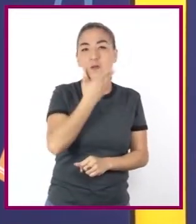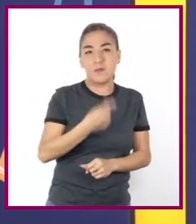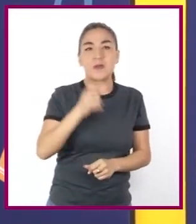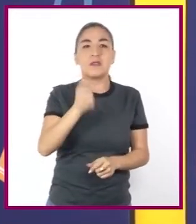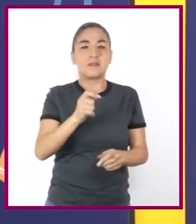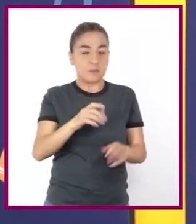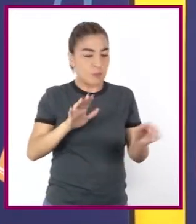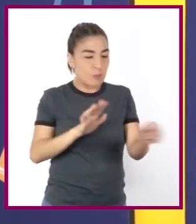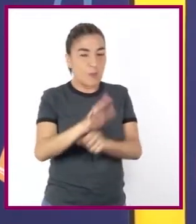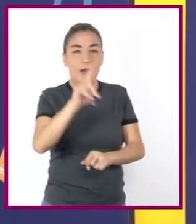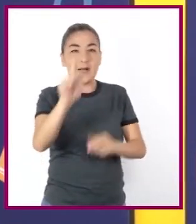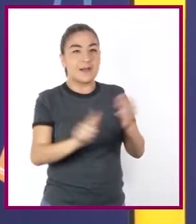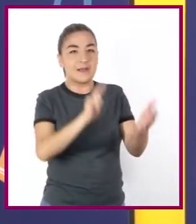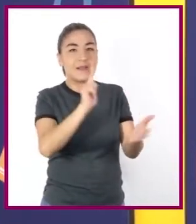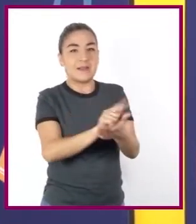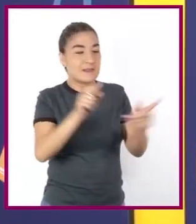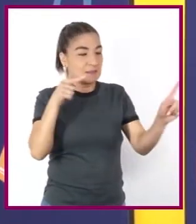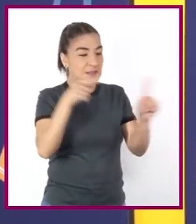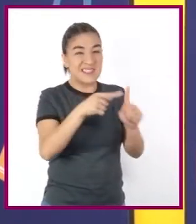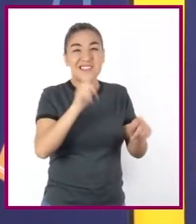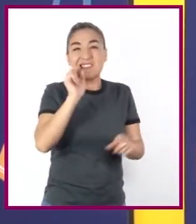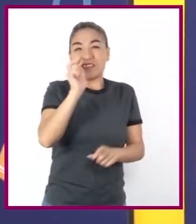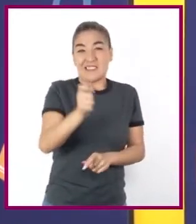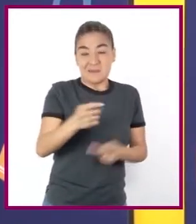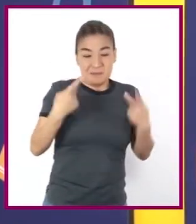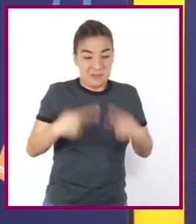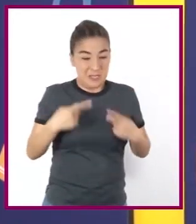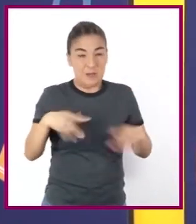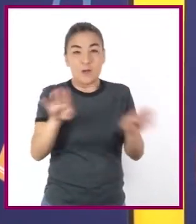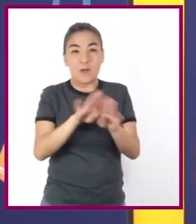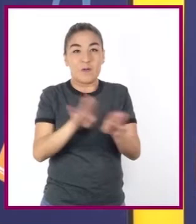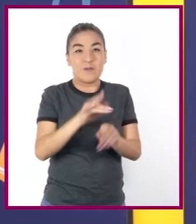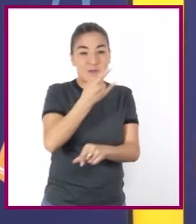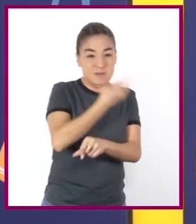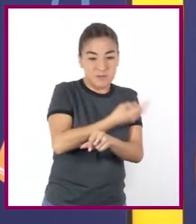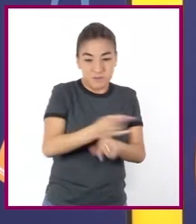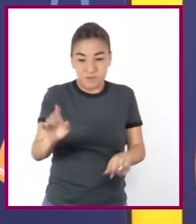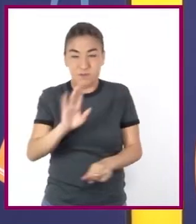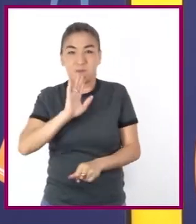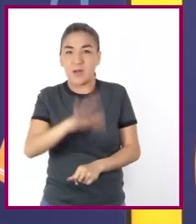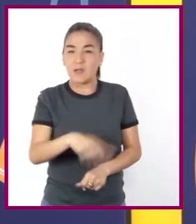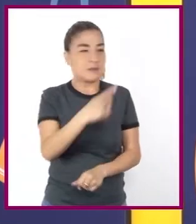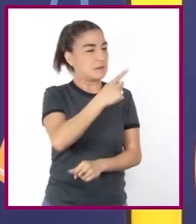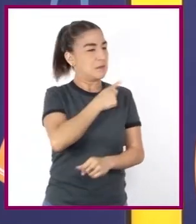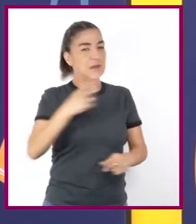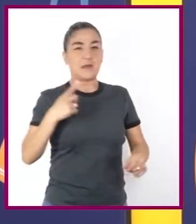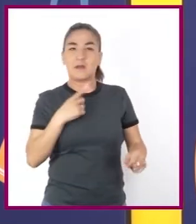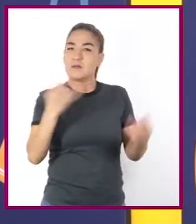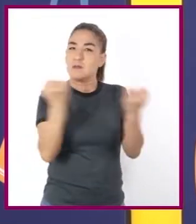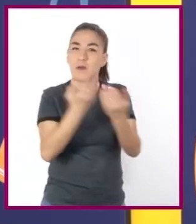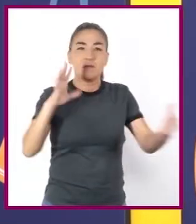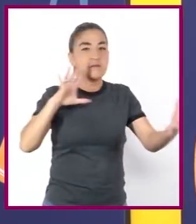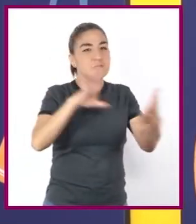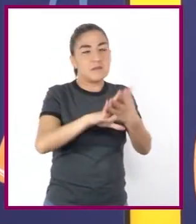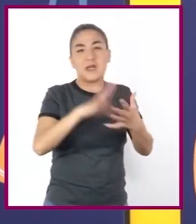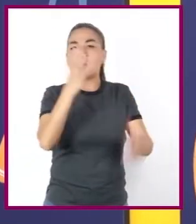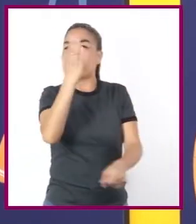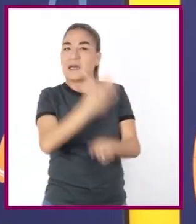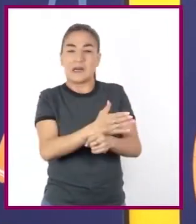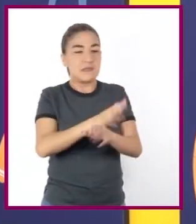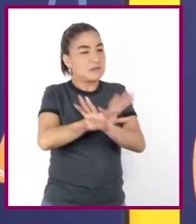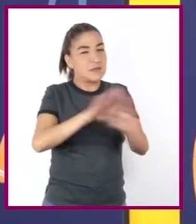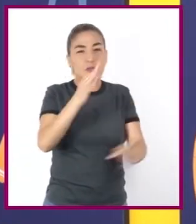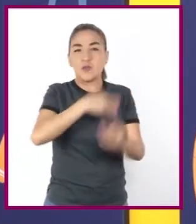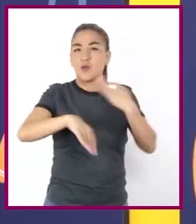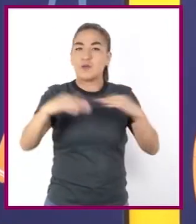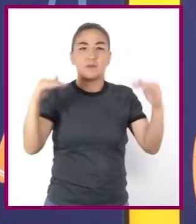ley, quienes cometen un delito recibirán el mismo castigo sin privilegios o distinción.